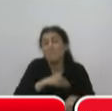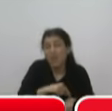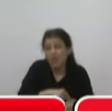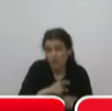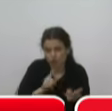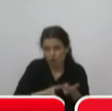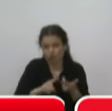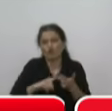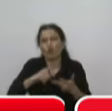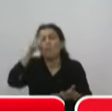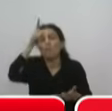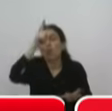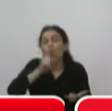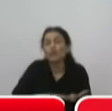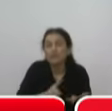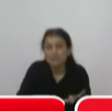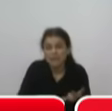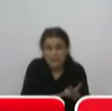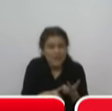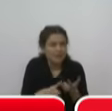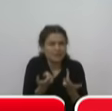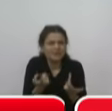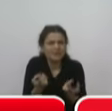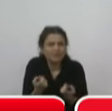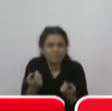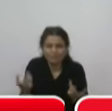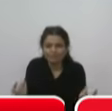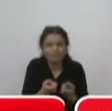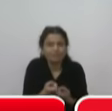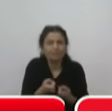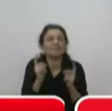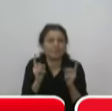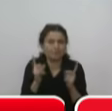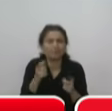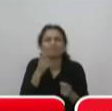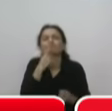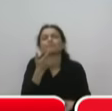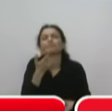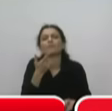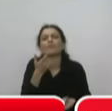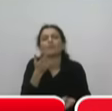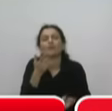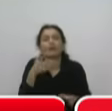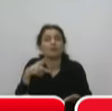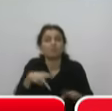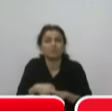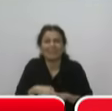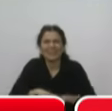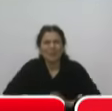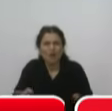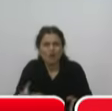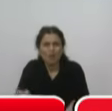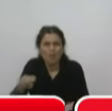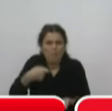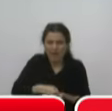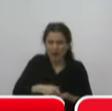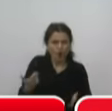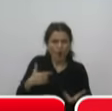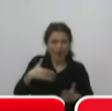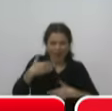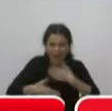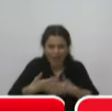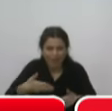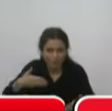no sucedió porque ya ha comenzado tomamos el audio ambiente de la sesión Esto está pasando en el senado en este momento y también entrar